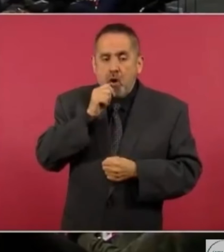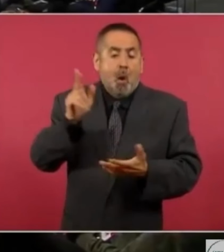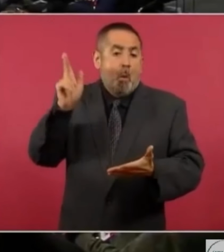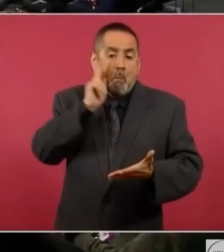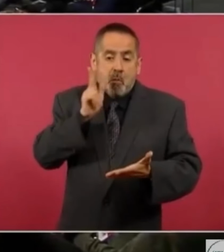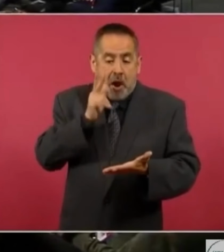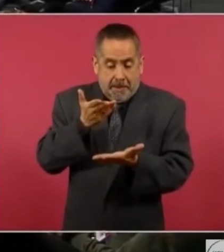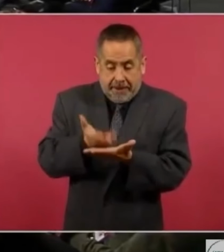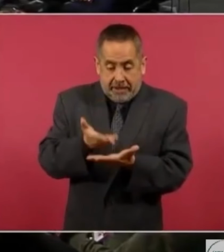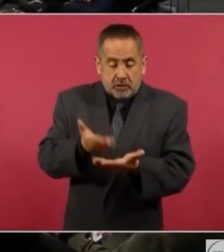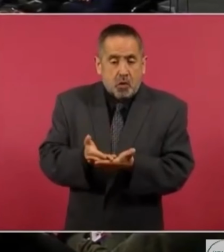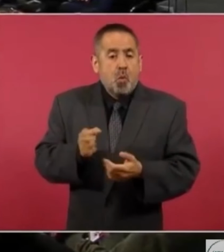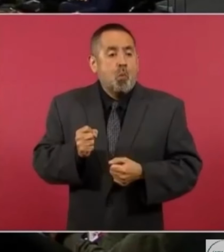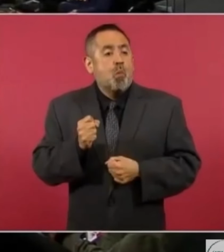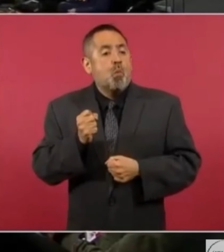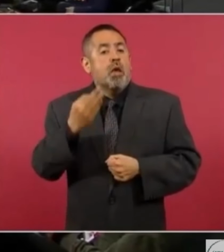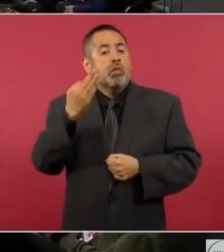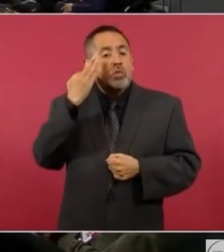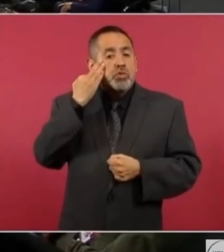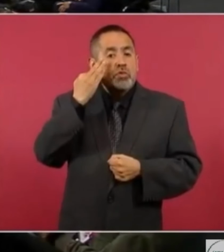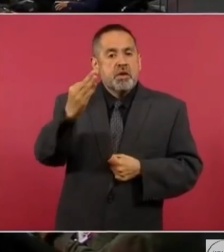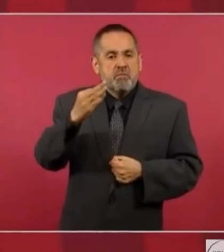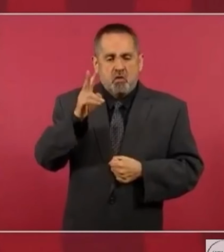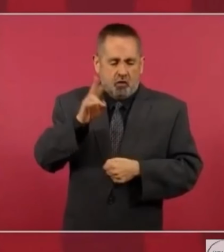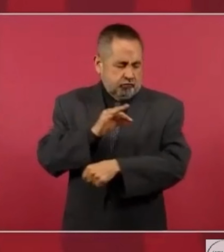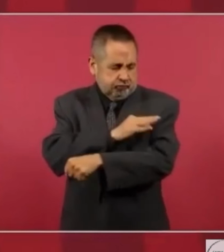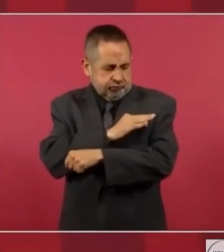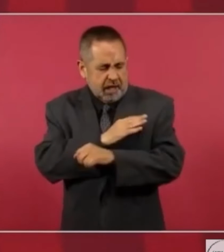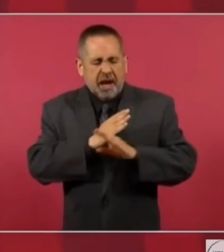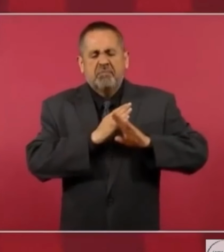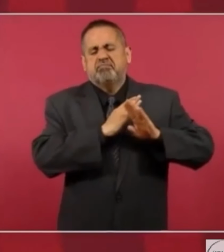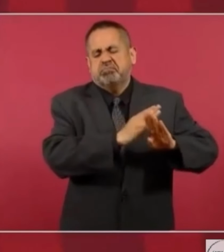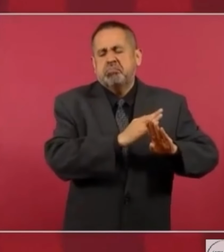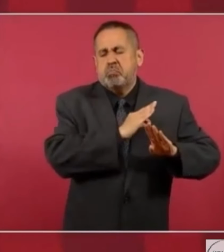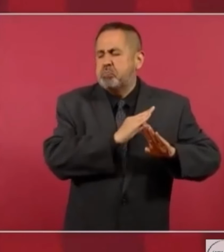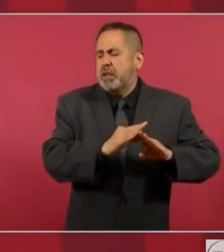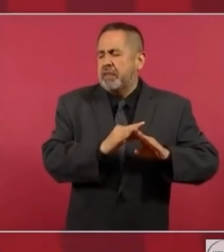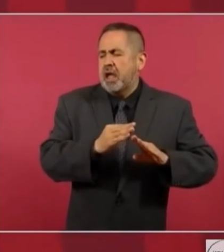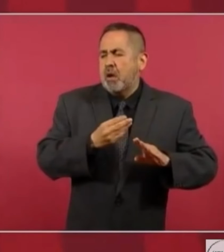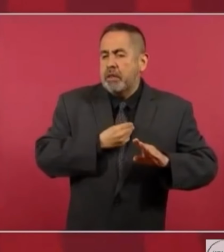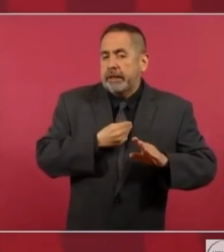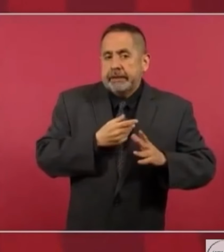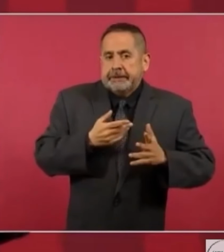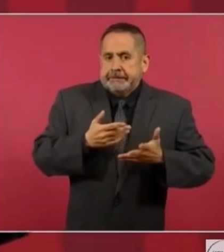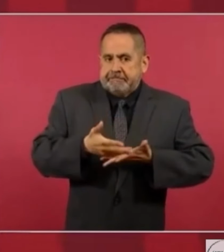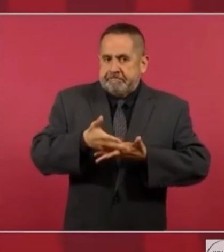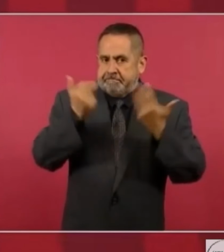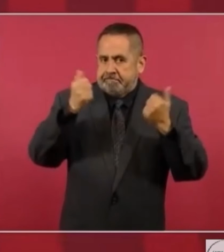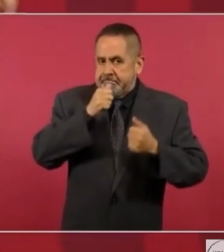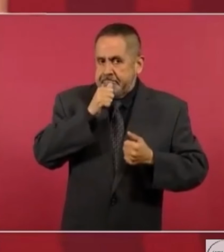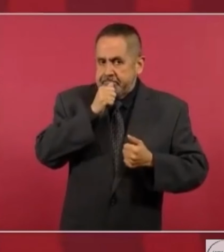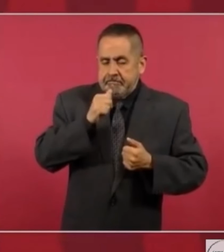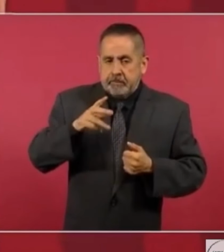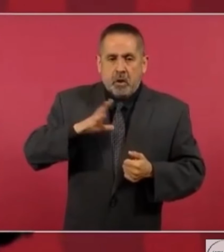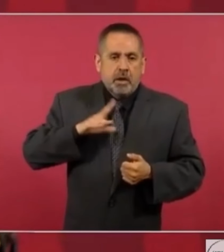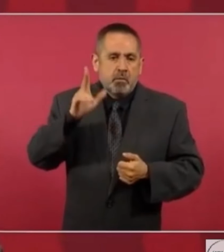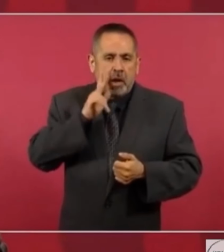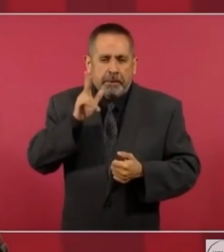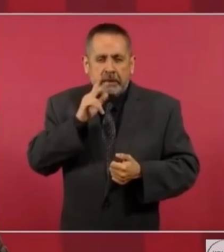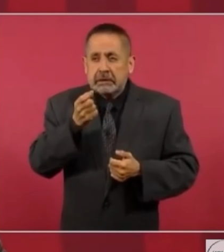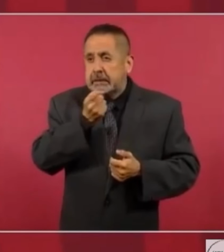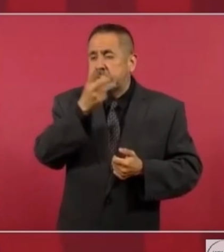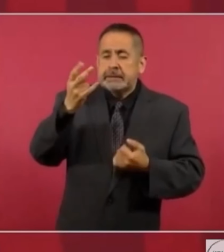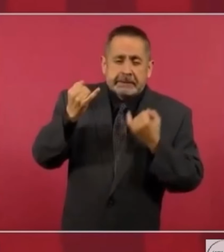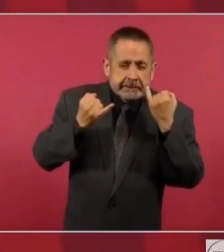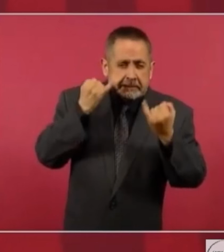es la duración esperada de una protección por vacuna y se ha especulado